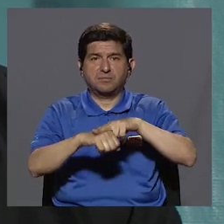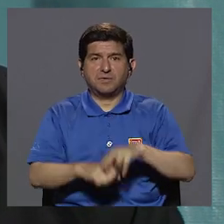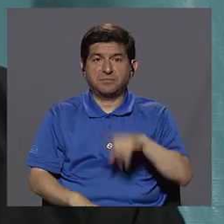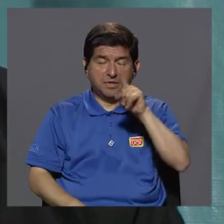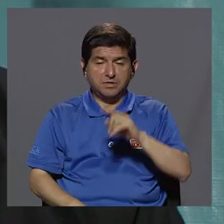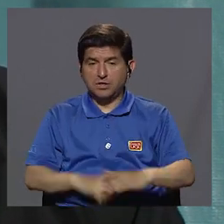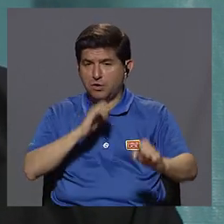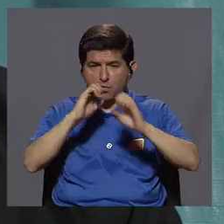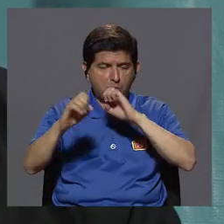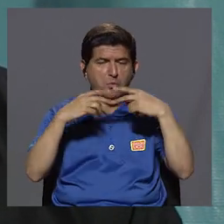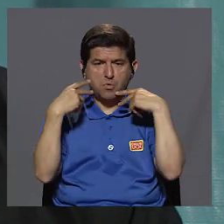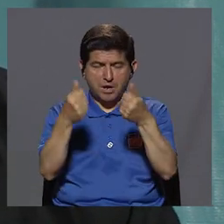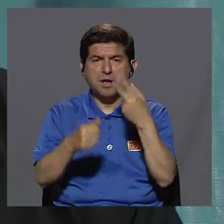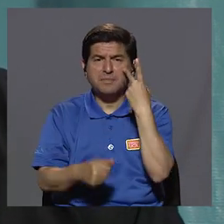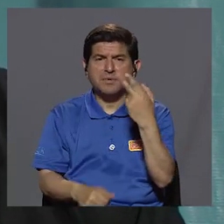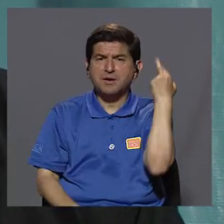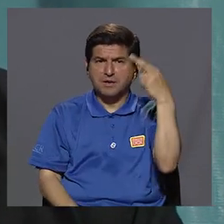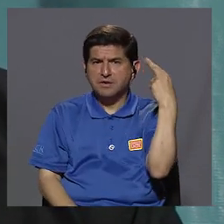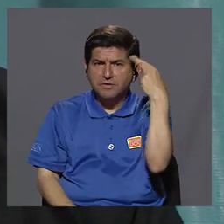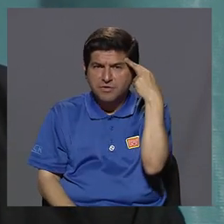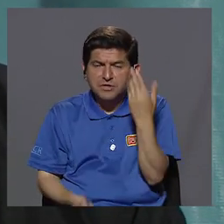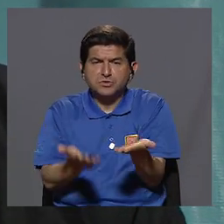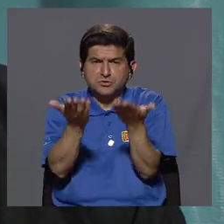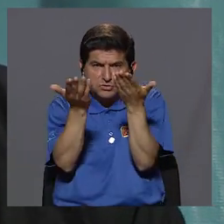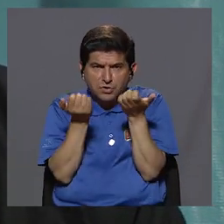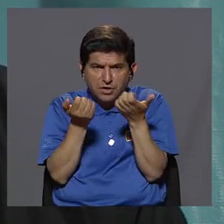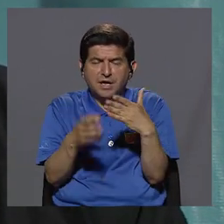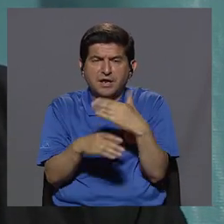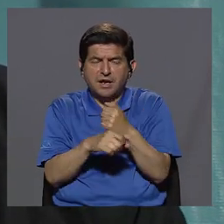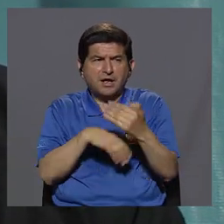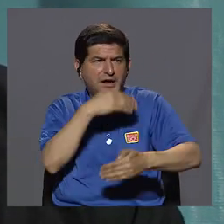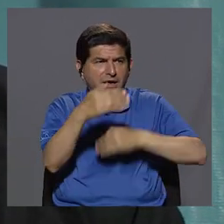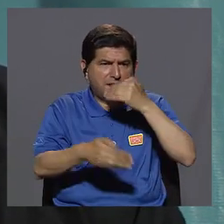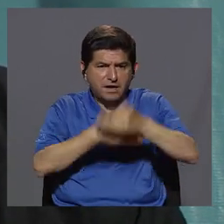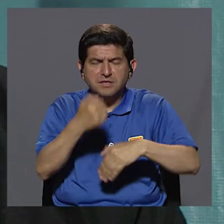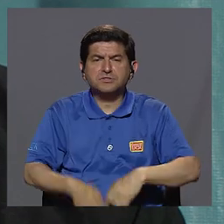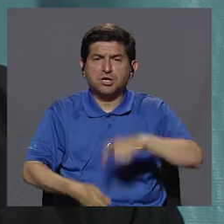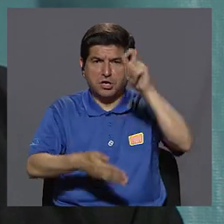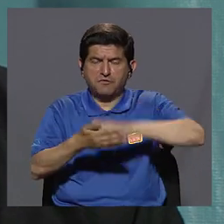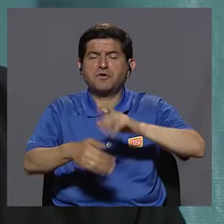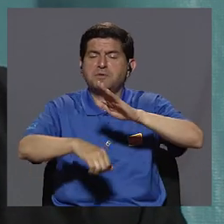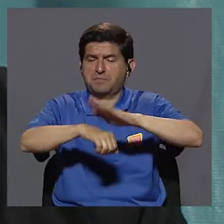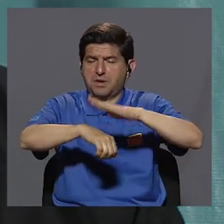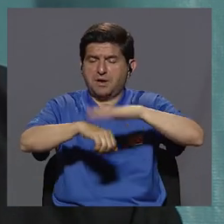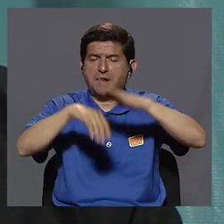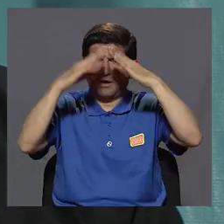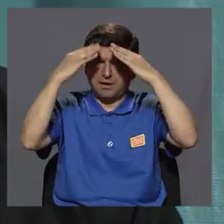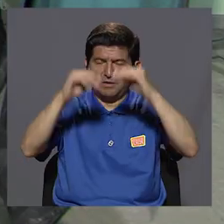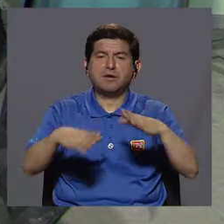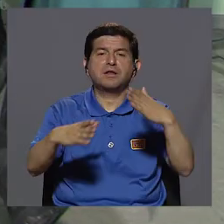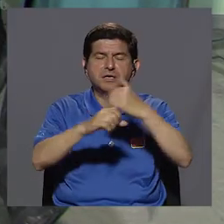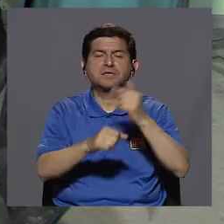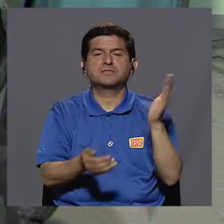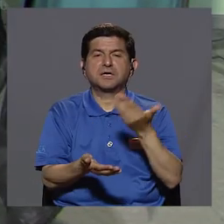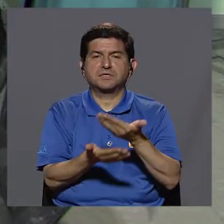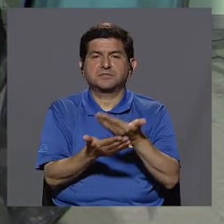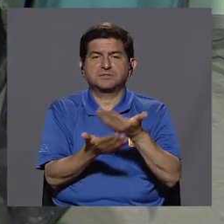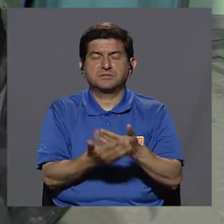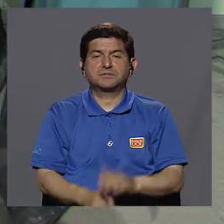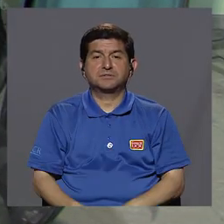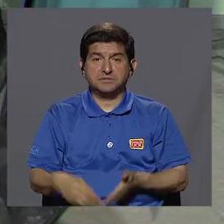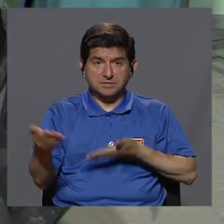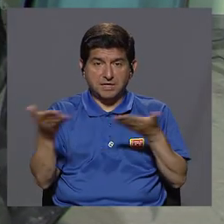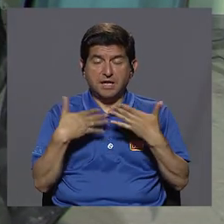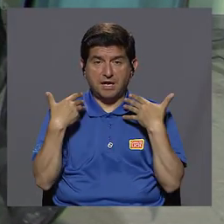hace una entrevista rápida para ver el motivo por el cual quiere realizarse el procedimiento se firma el consentimiento informado y se le realiza por ejemplo en el